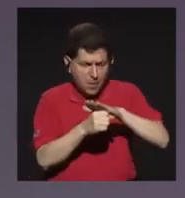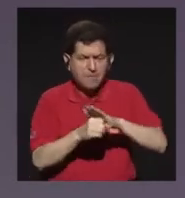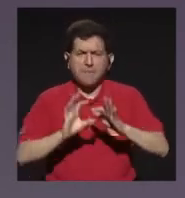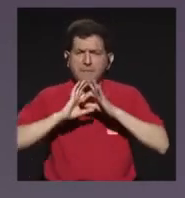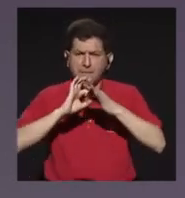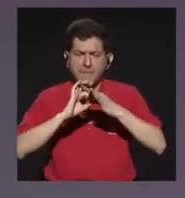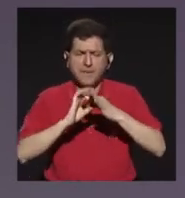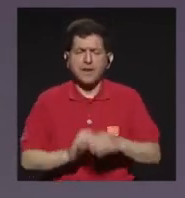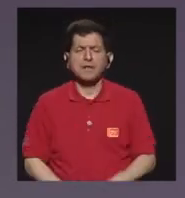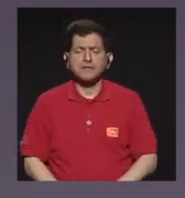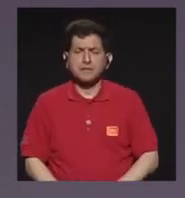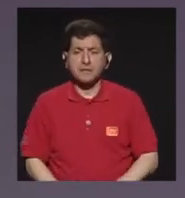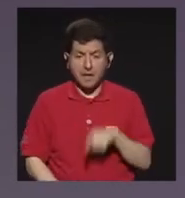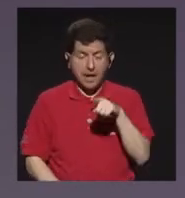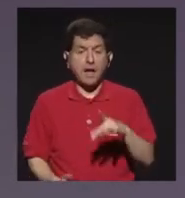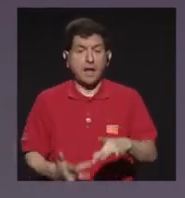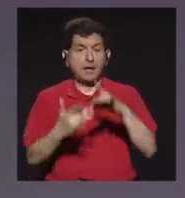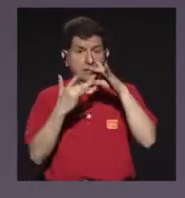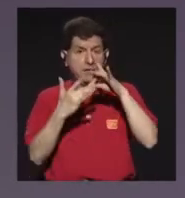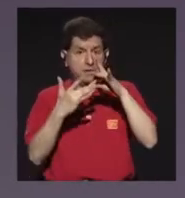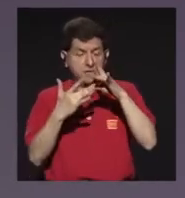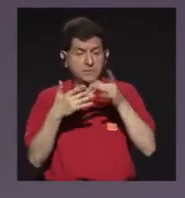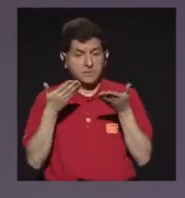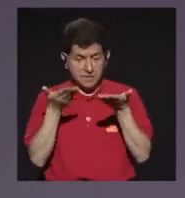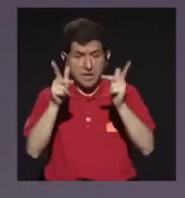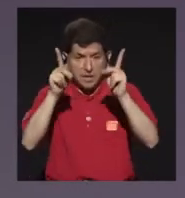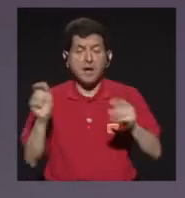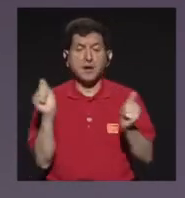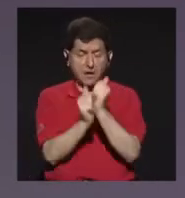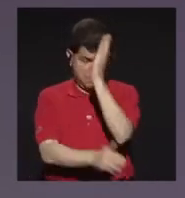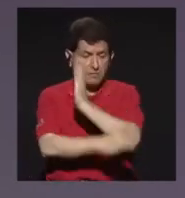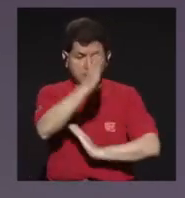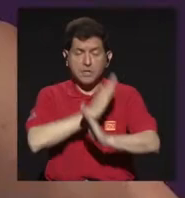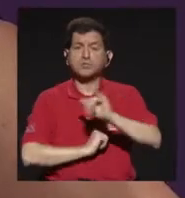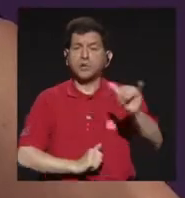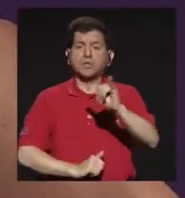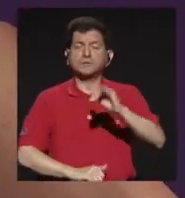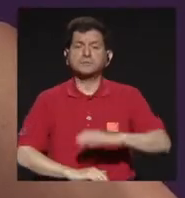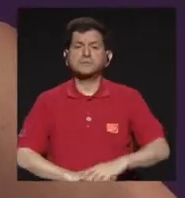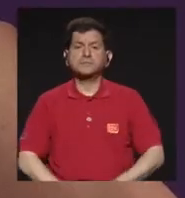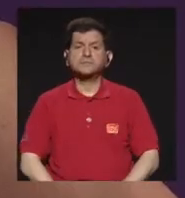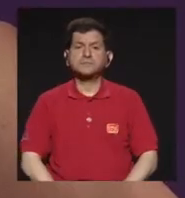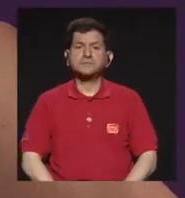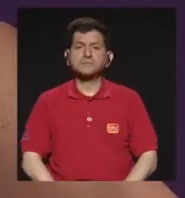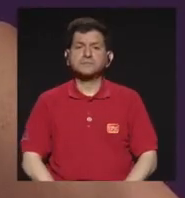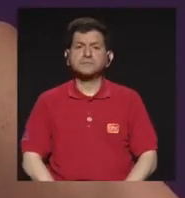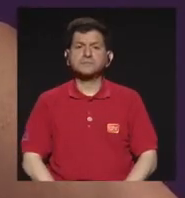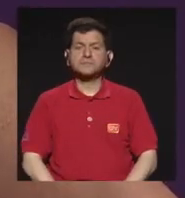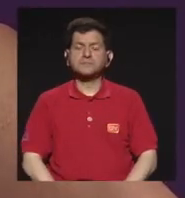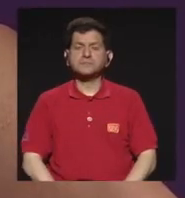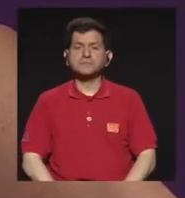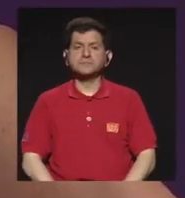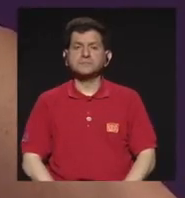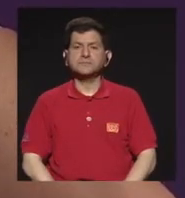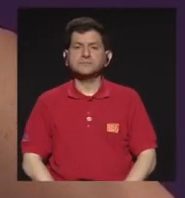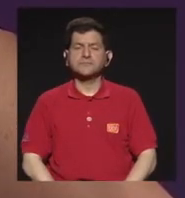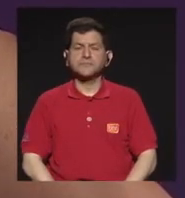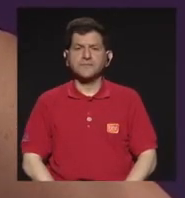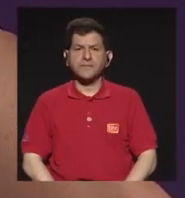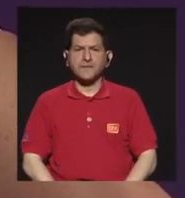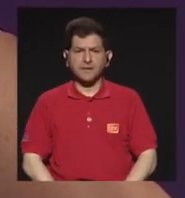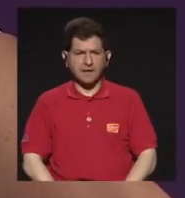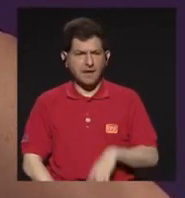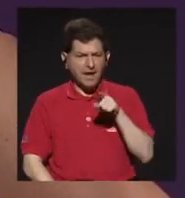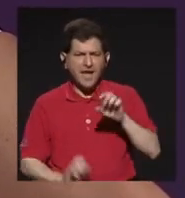sexualidad asiste muy especialmente a las personas con discapacidad también. ¿Cómo se practica